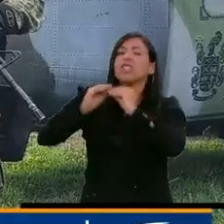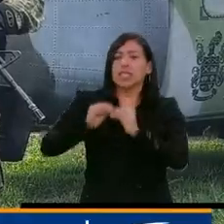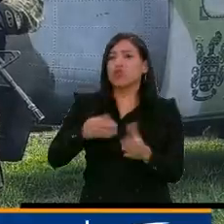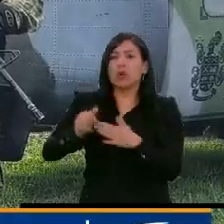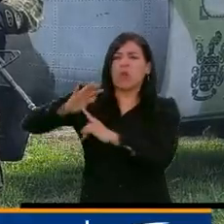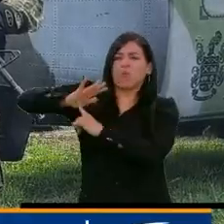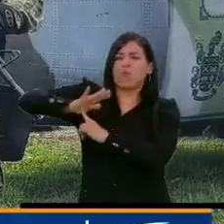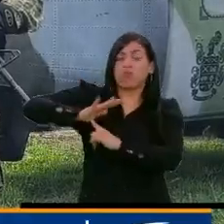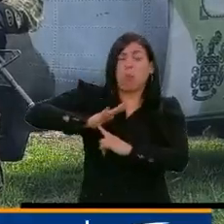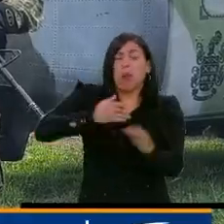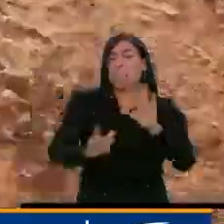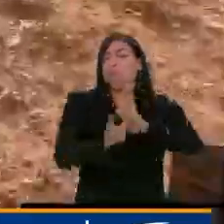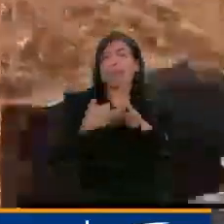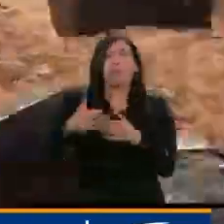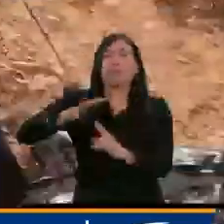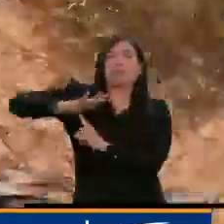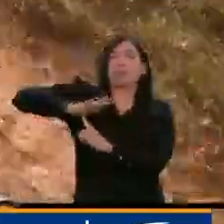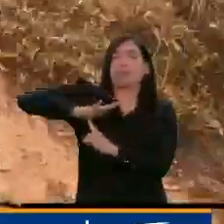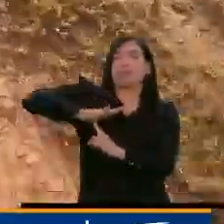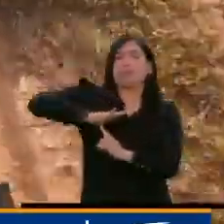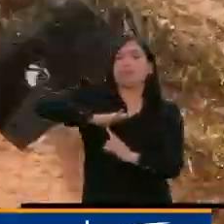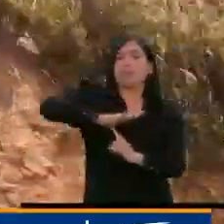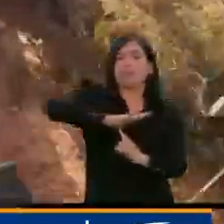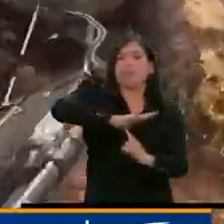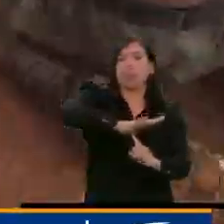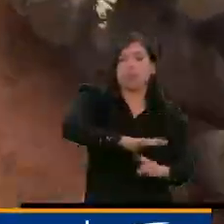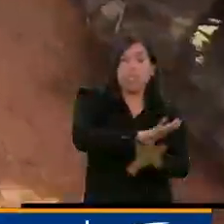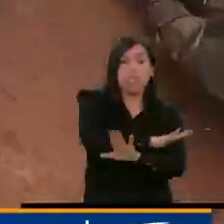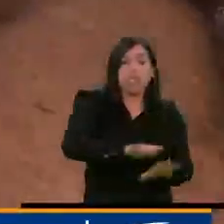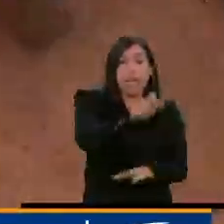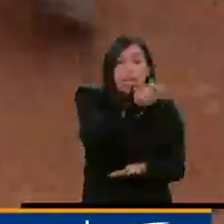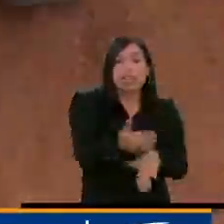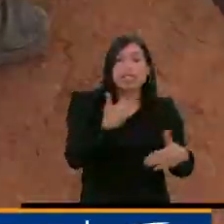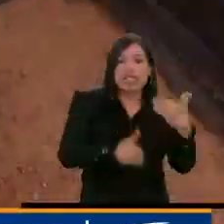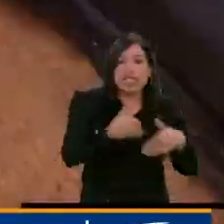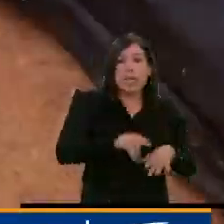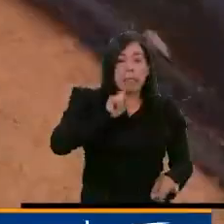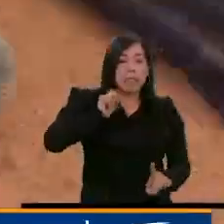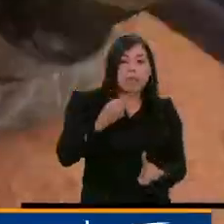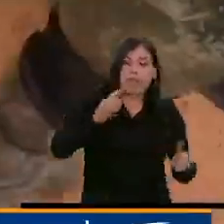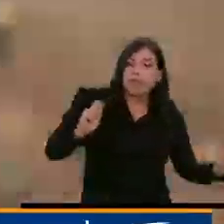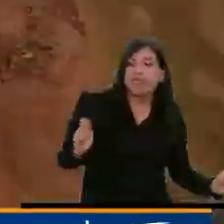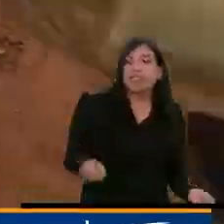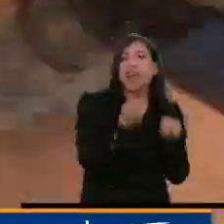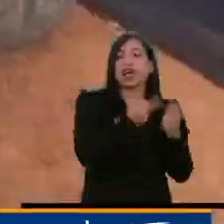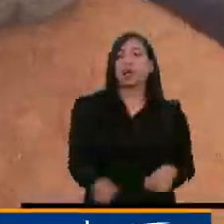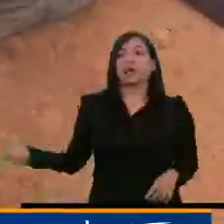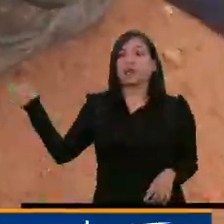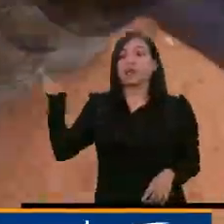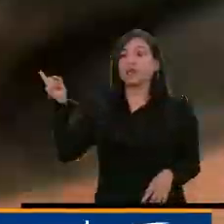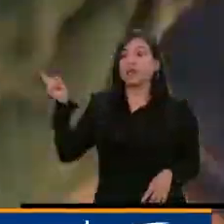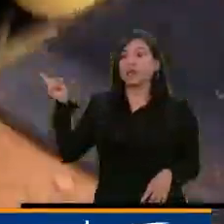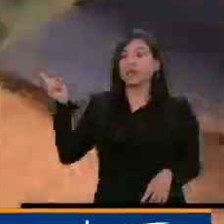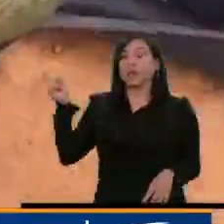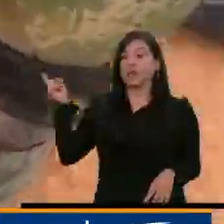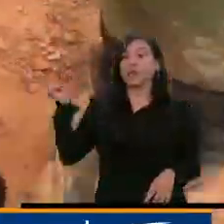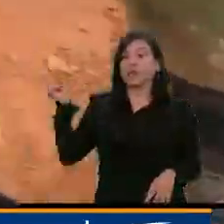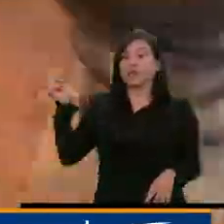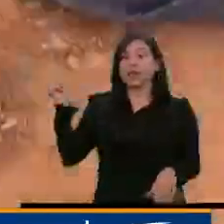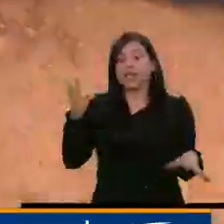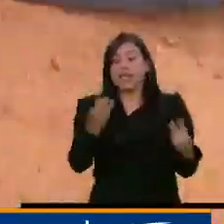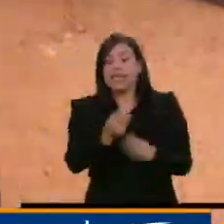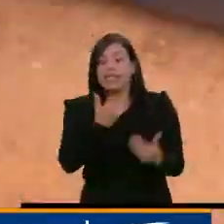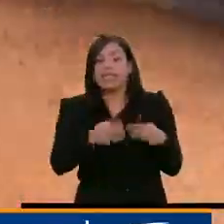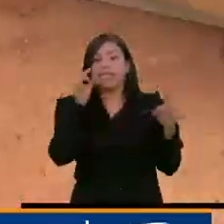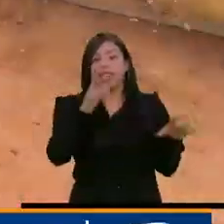punto. Primaba la vida de ese muchacho. Ya en tierra, el soldado Reyes fue el primero que bajó del Black Hawk para salvar a su compañero